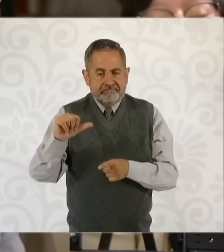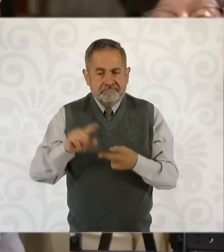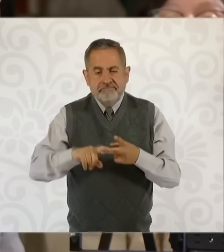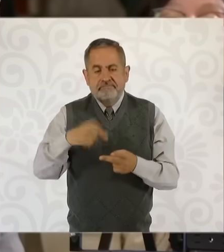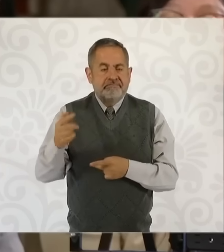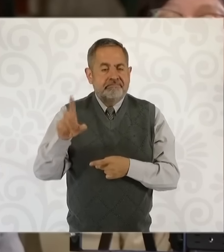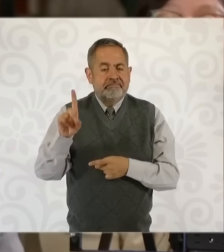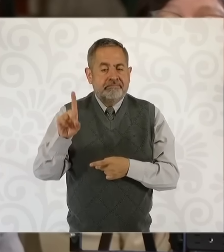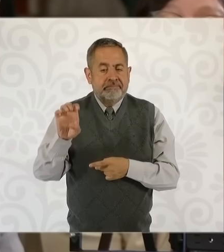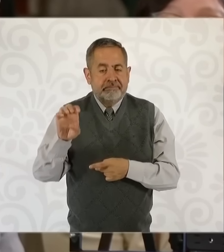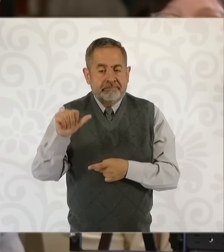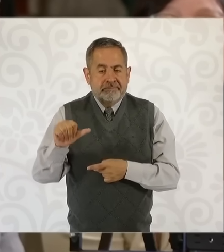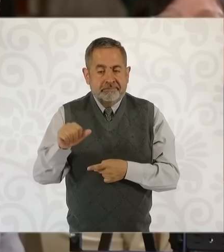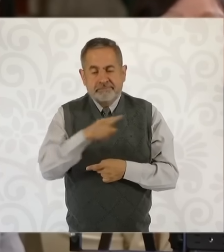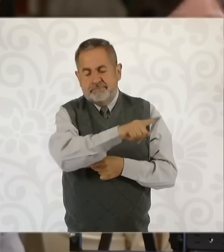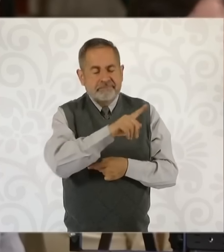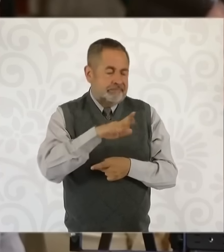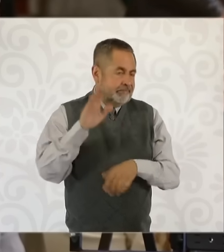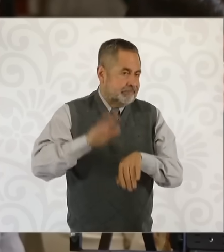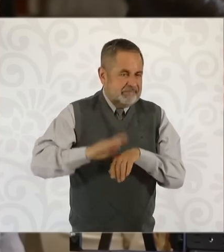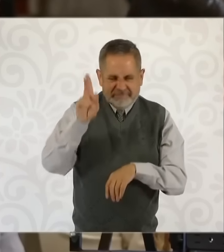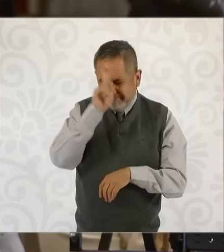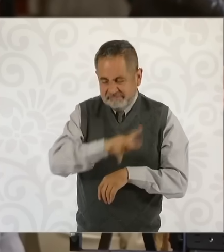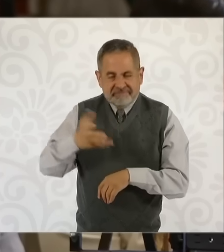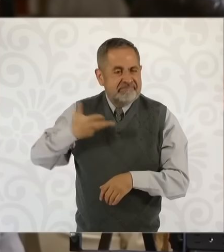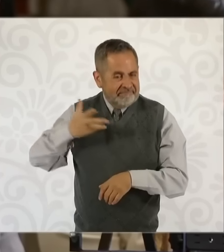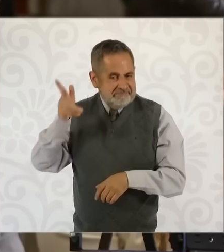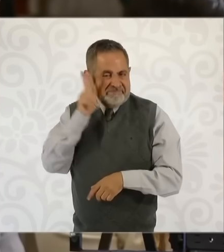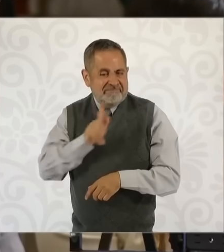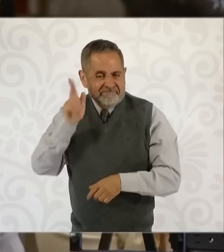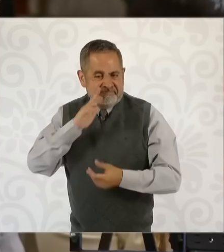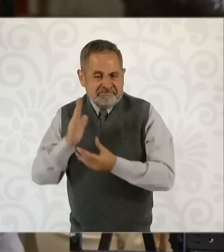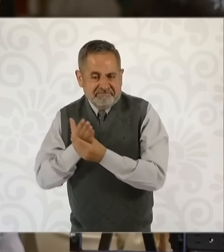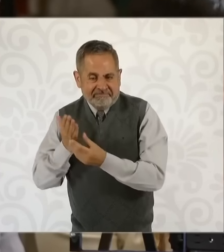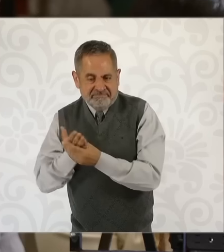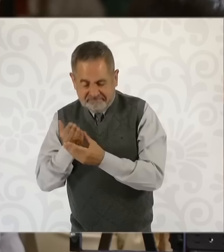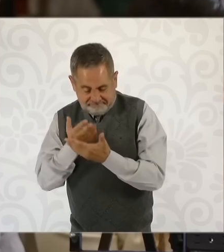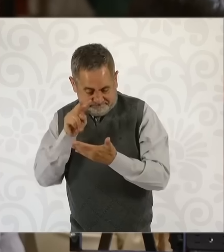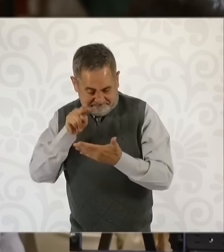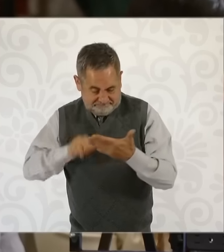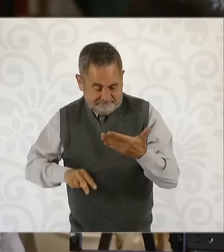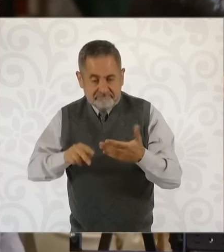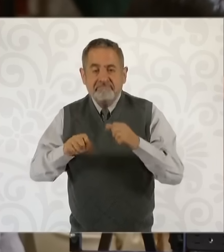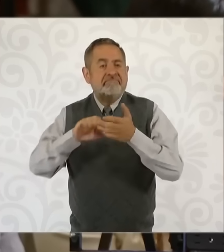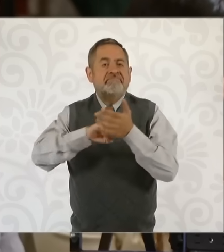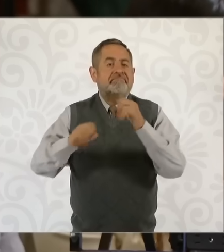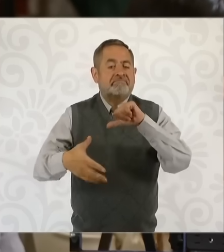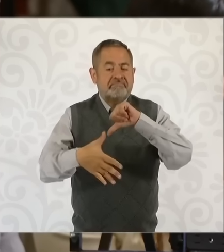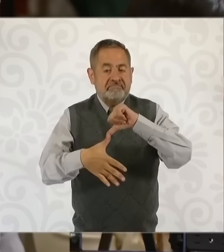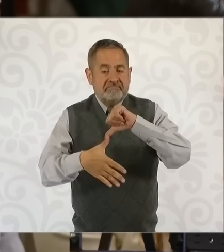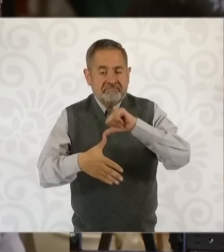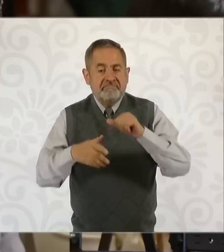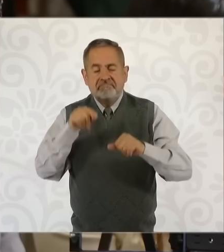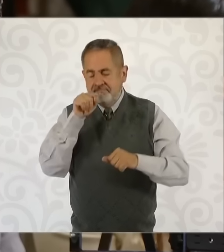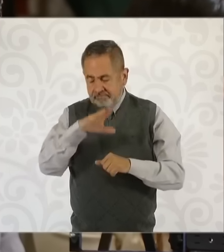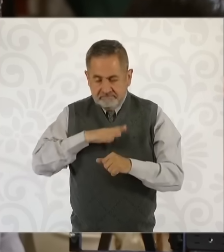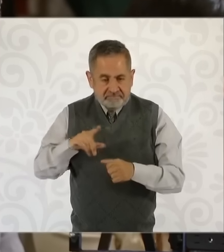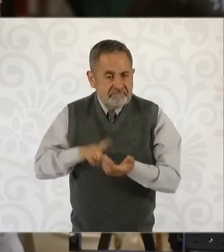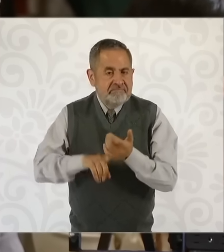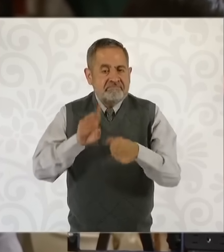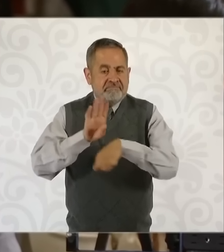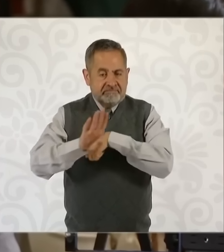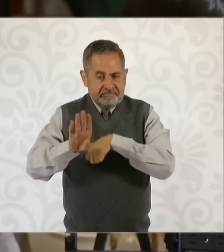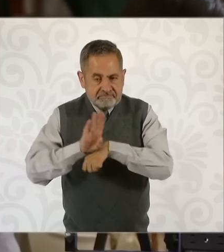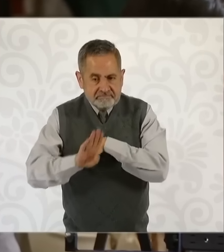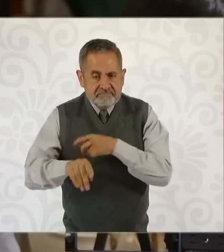DEA. Hay demasiadas evidencias de ello en América Latina, por ejemplo, en el caso de Brasil,